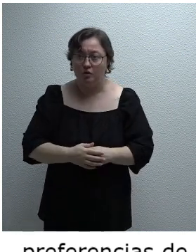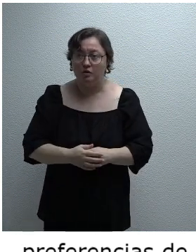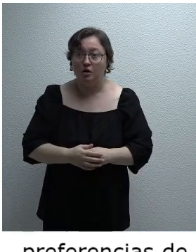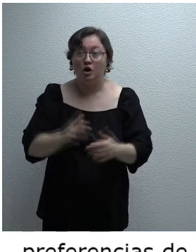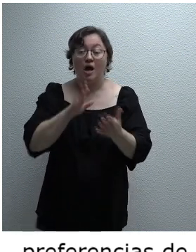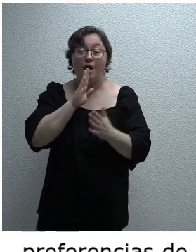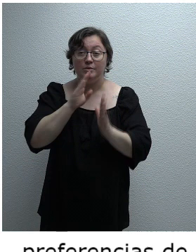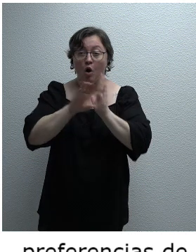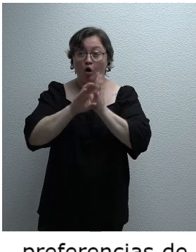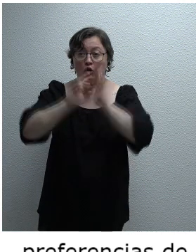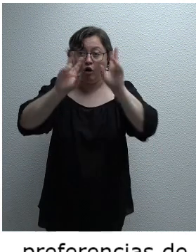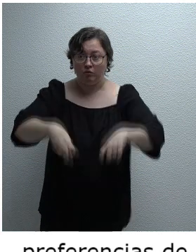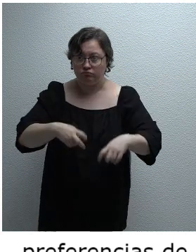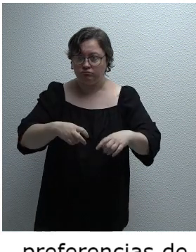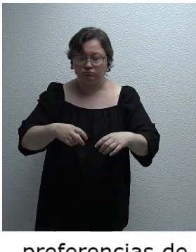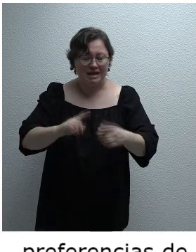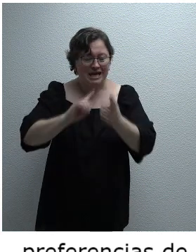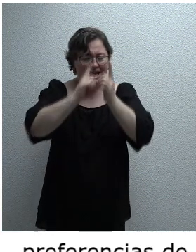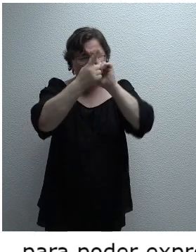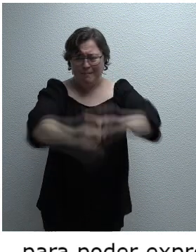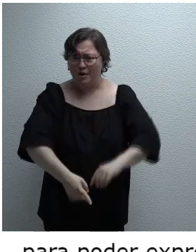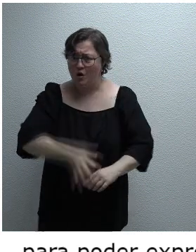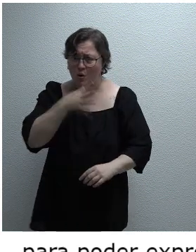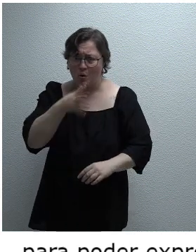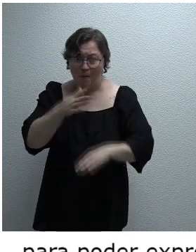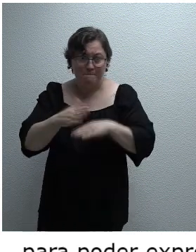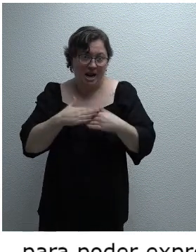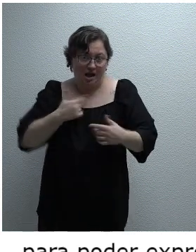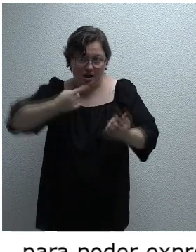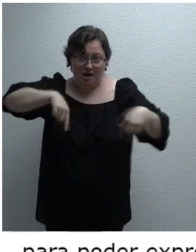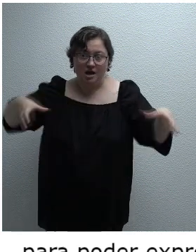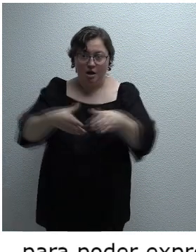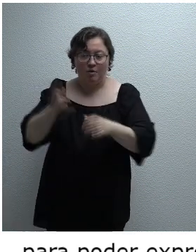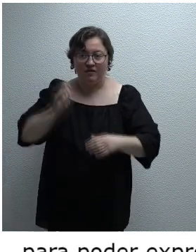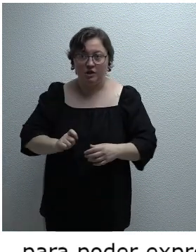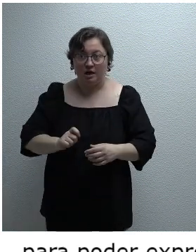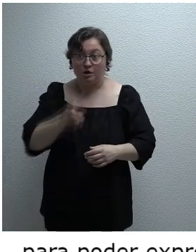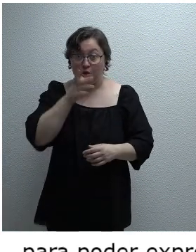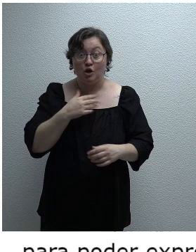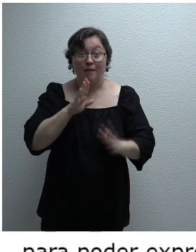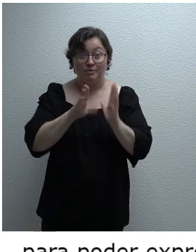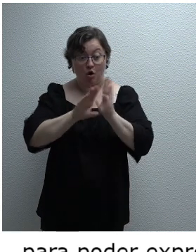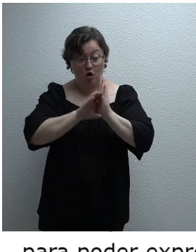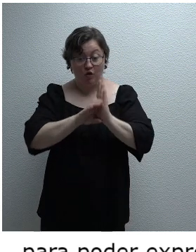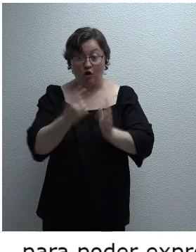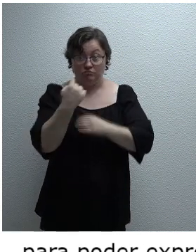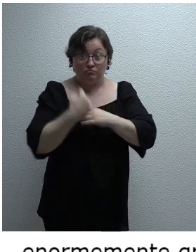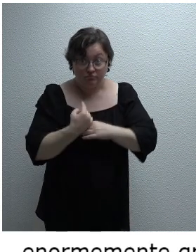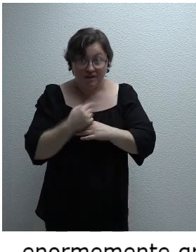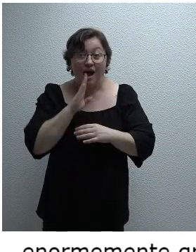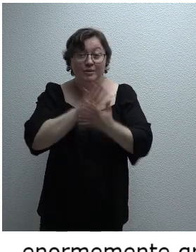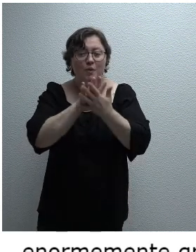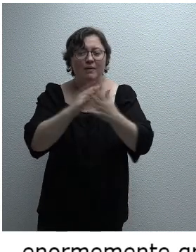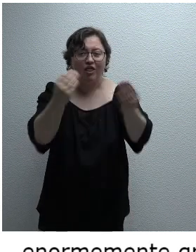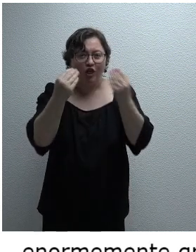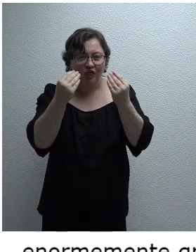es enormemente grande para nosotros, por tanto somos los primeros concernidos por el mandato docente